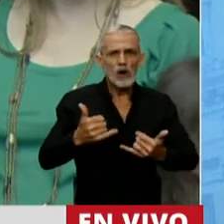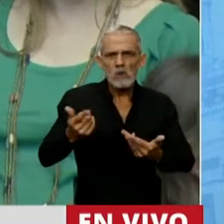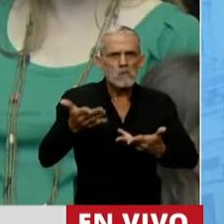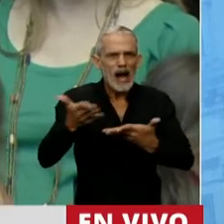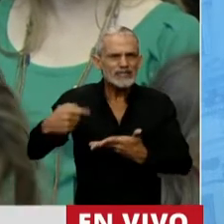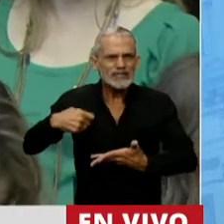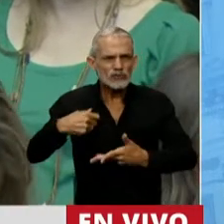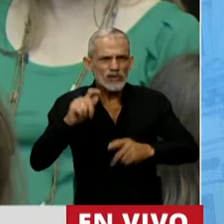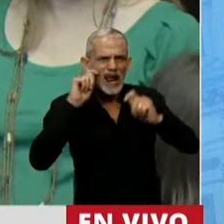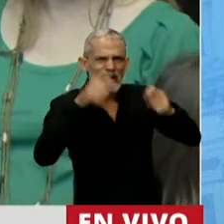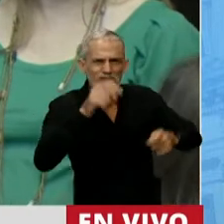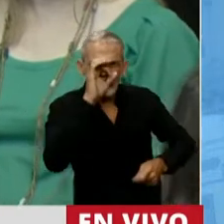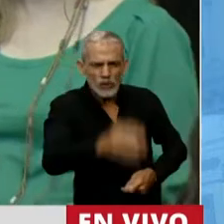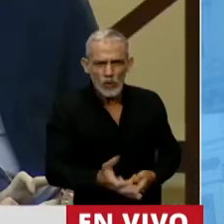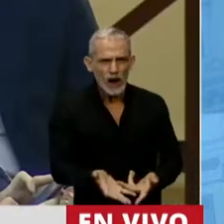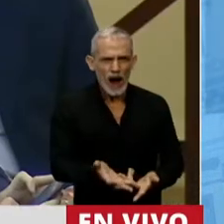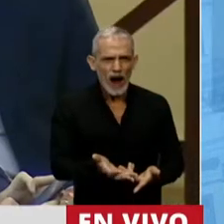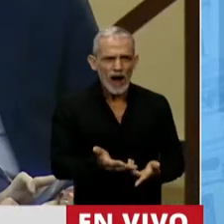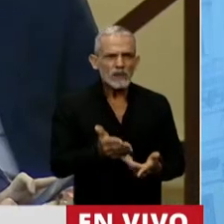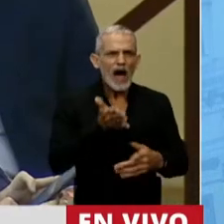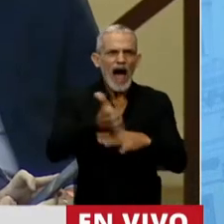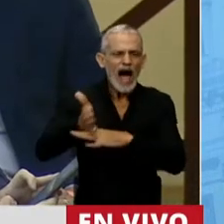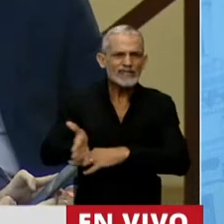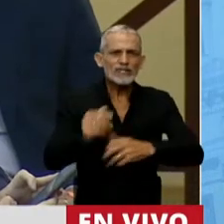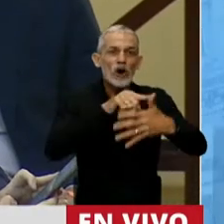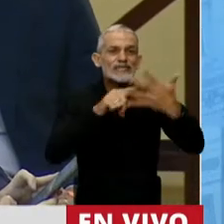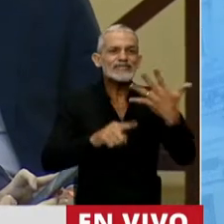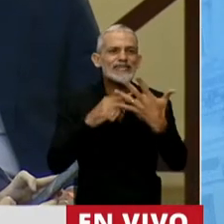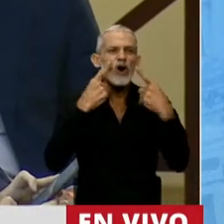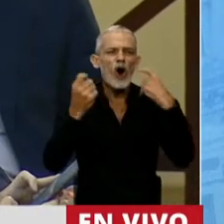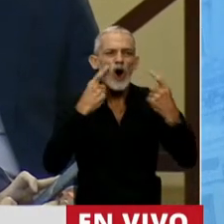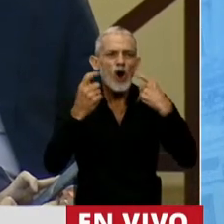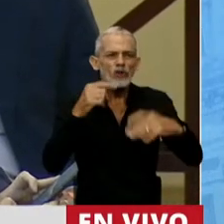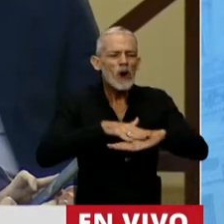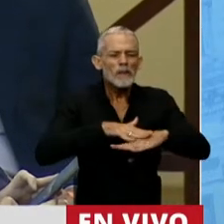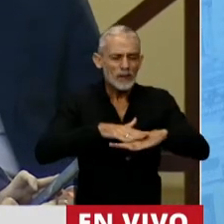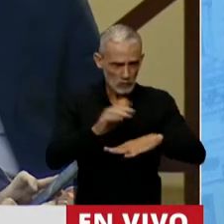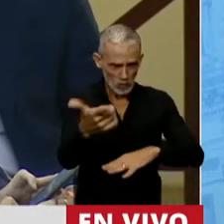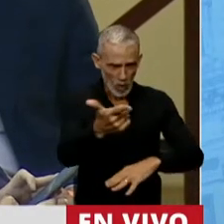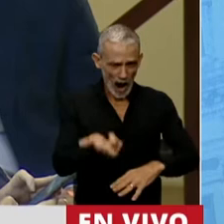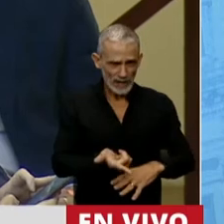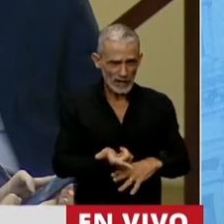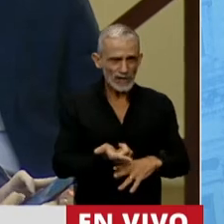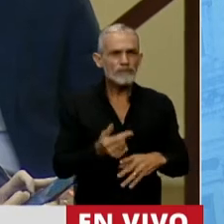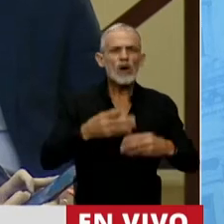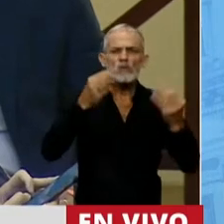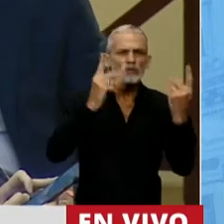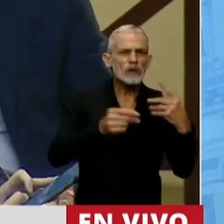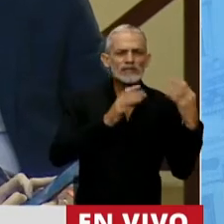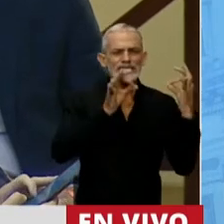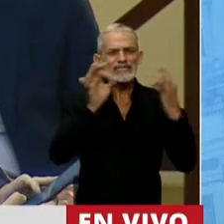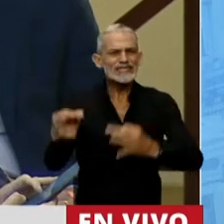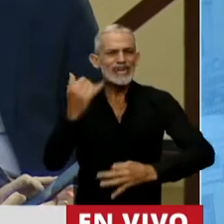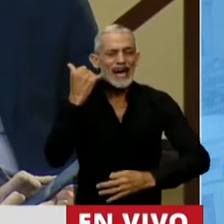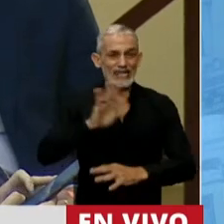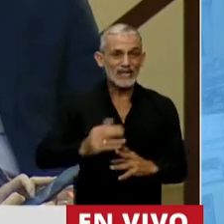agente sanitario que no tienen acceso a los cincos controles mínimos durante su embarazo y que muchas veces llegan a los centros de salud